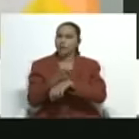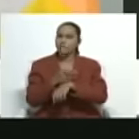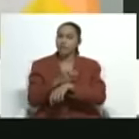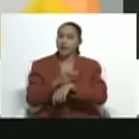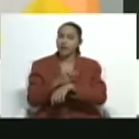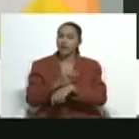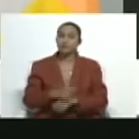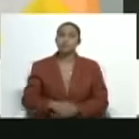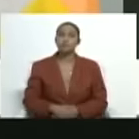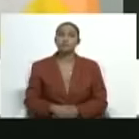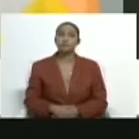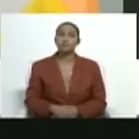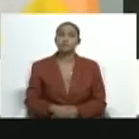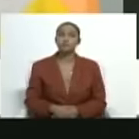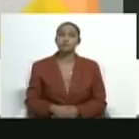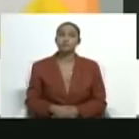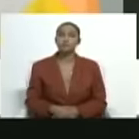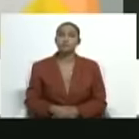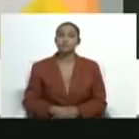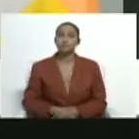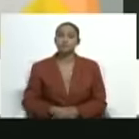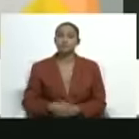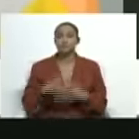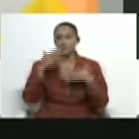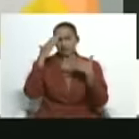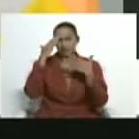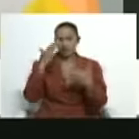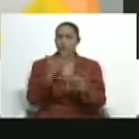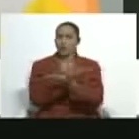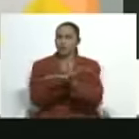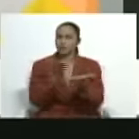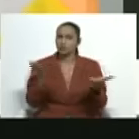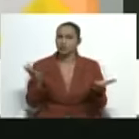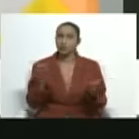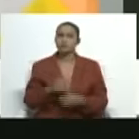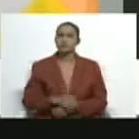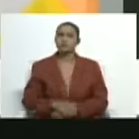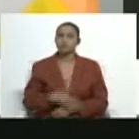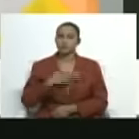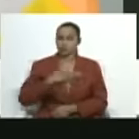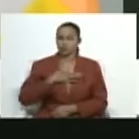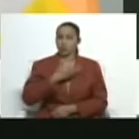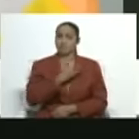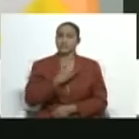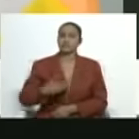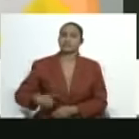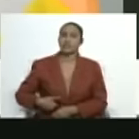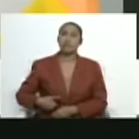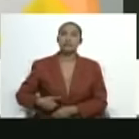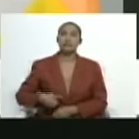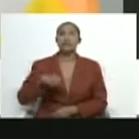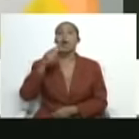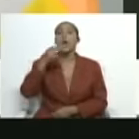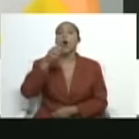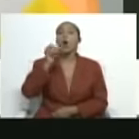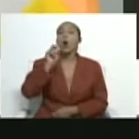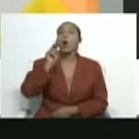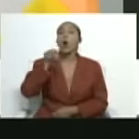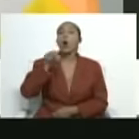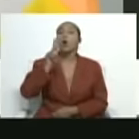miembros de la CELAC. Saludar a la hermana Xiomara Castro, presidente de Honduras y presidente pro